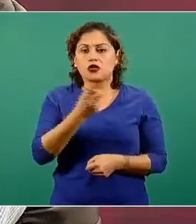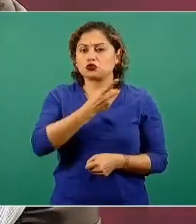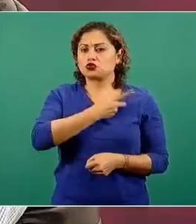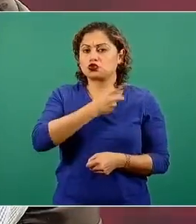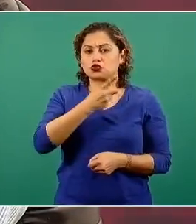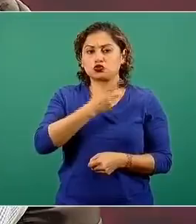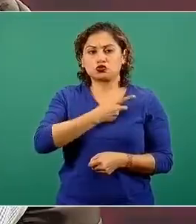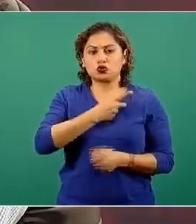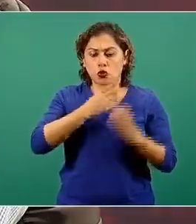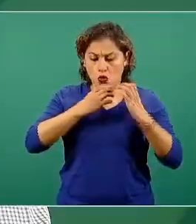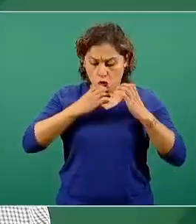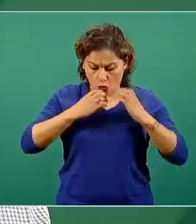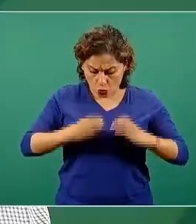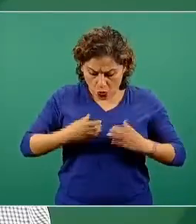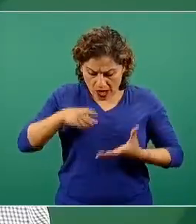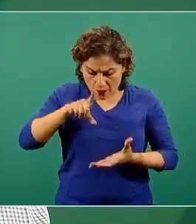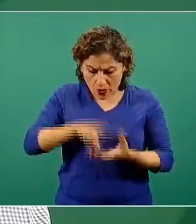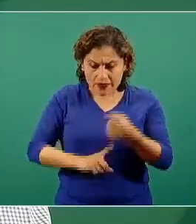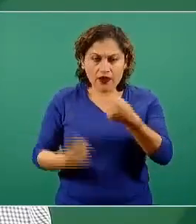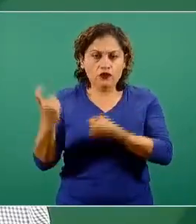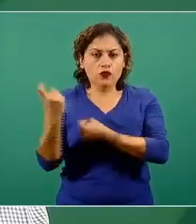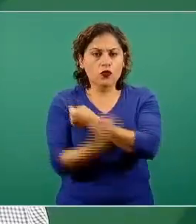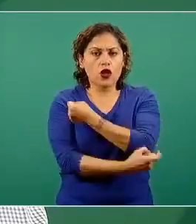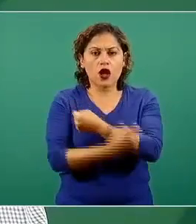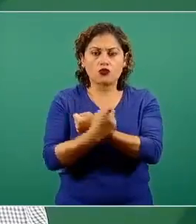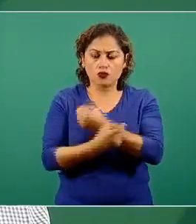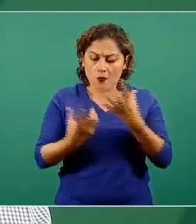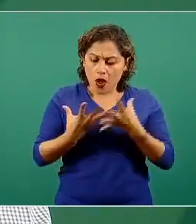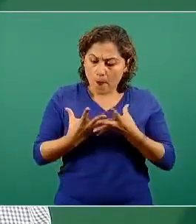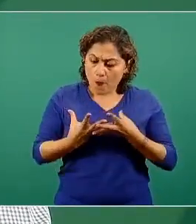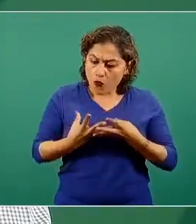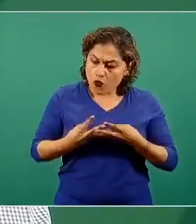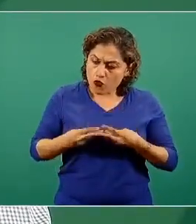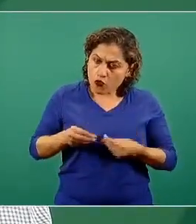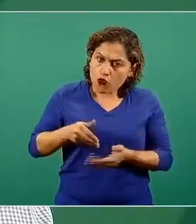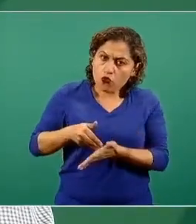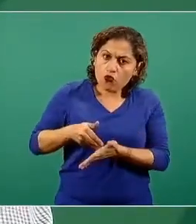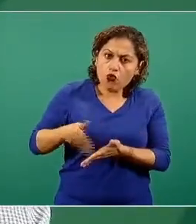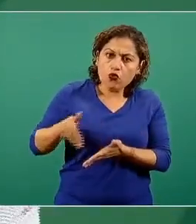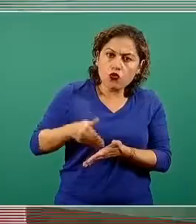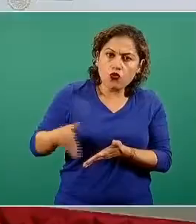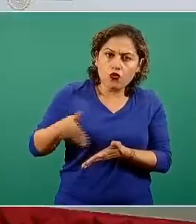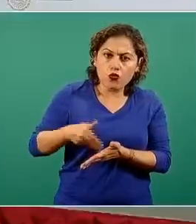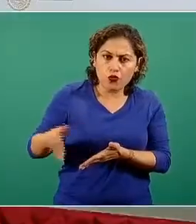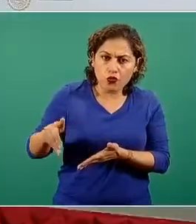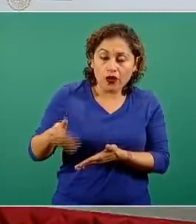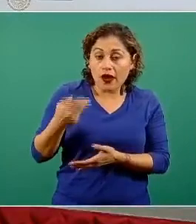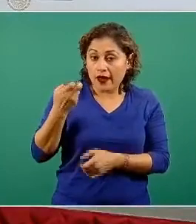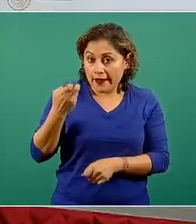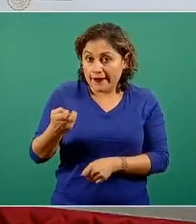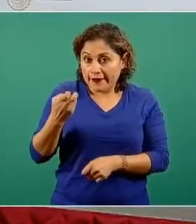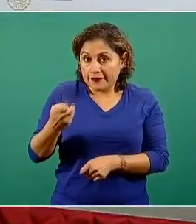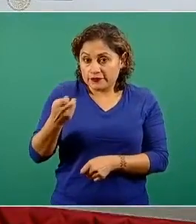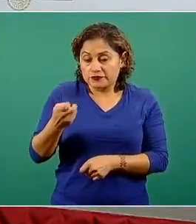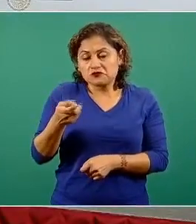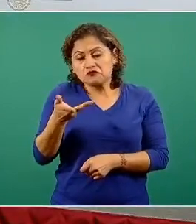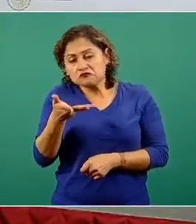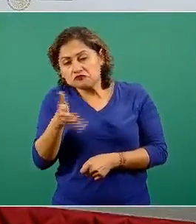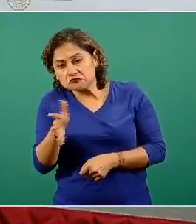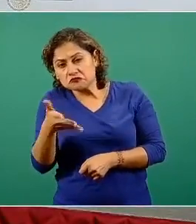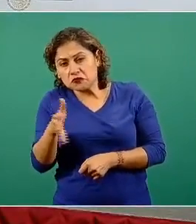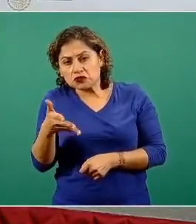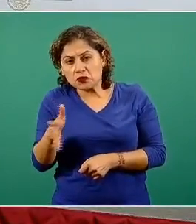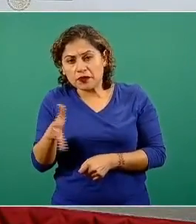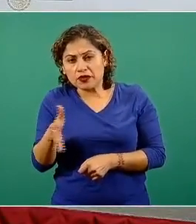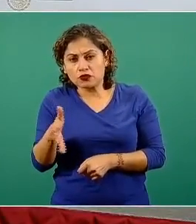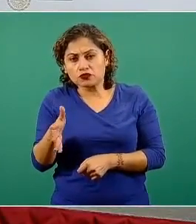es decir, la misma historia natural de este COVID leve hace que una persona que enferma en un promedio que está entre